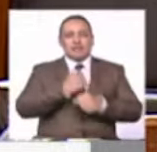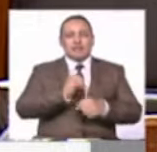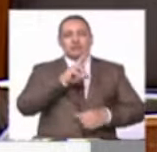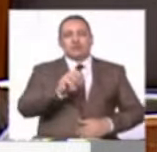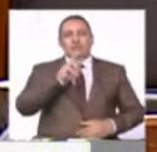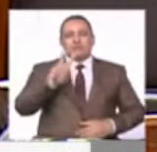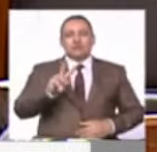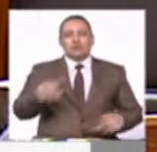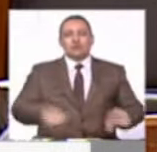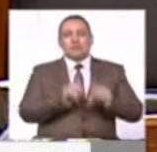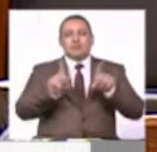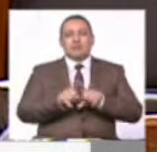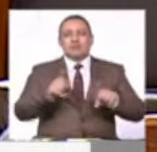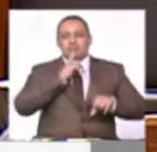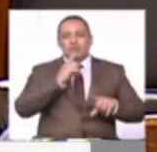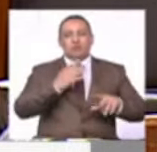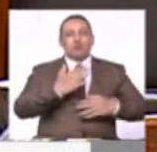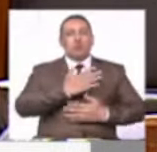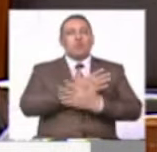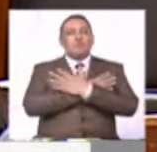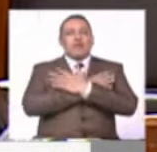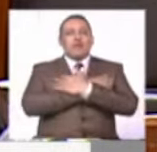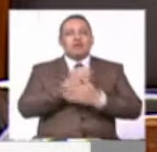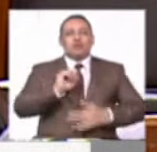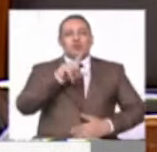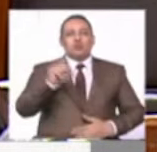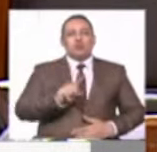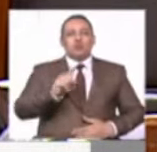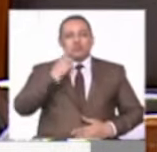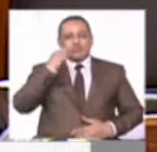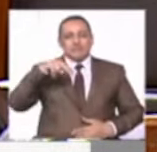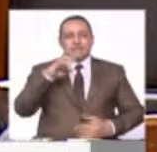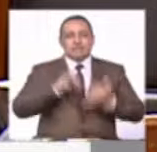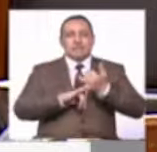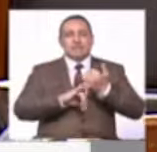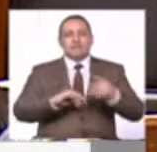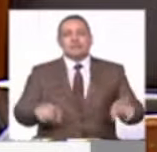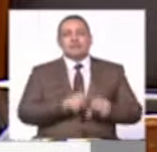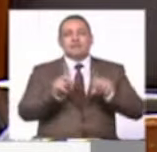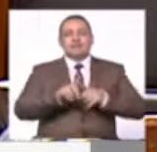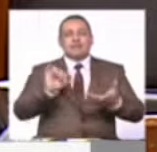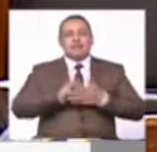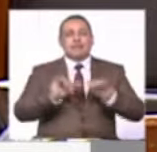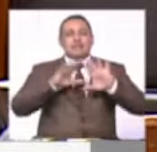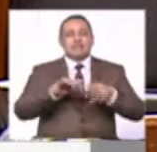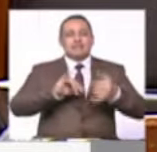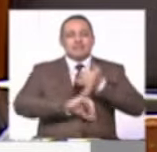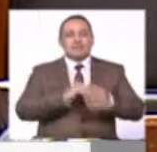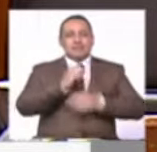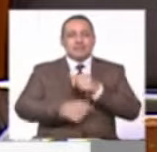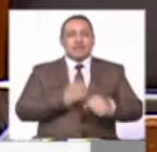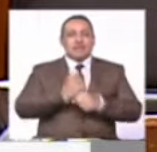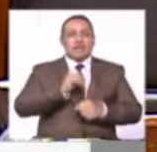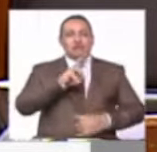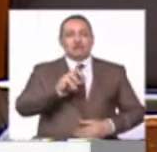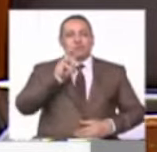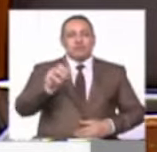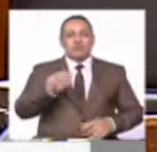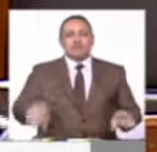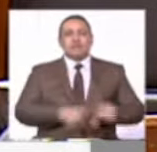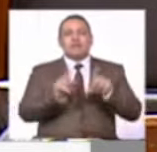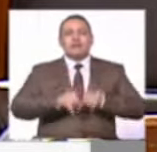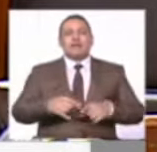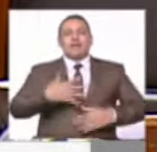vísperas del cumpleaños de la señora Luz Inés Tello de ñen quien el 10 de septiembre del 2020 cumplía